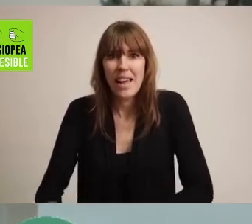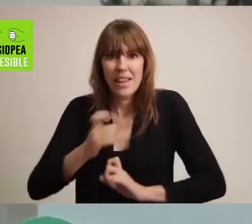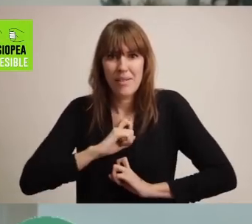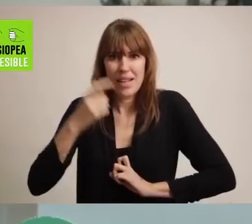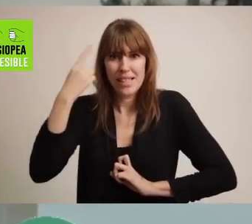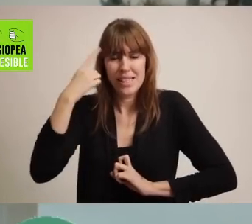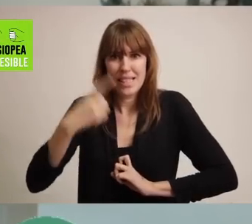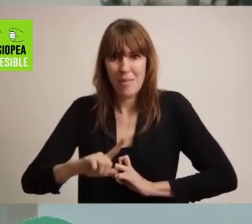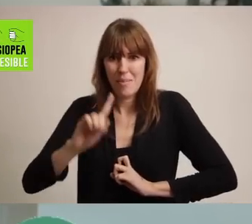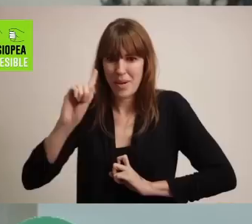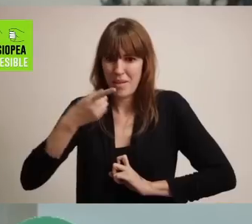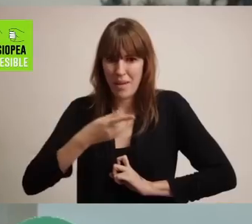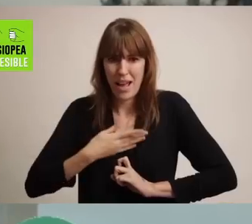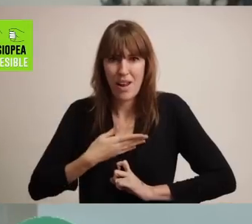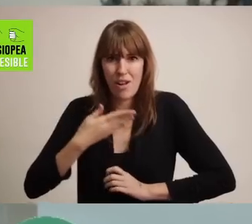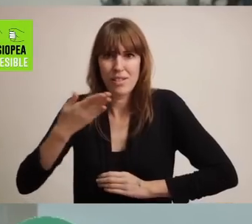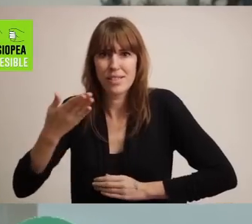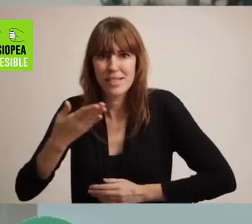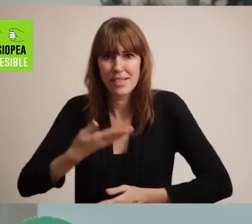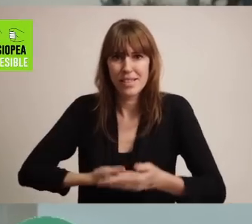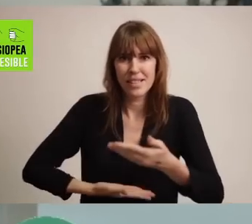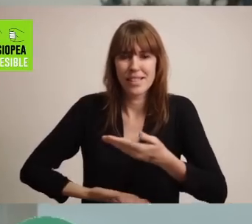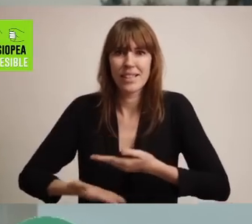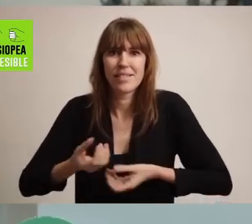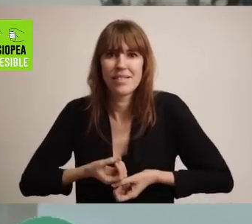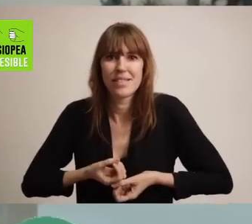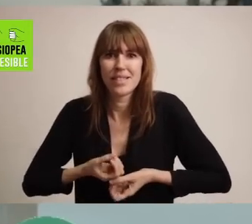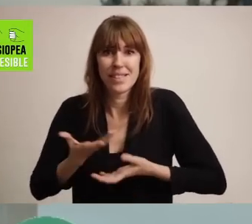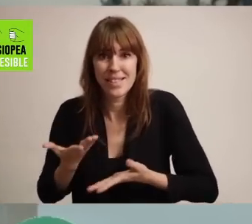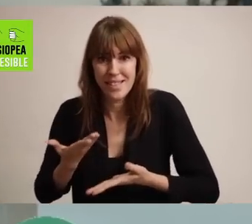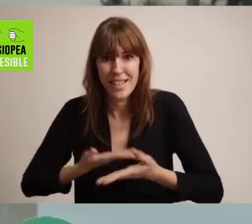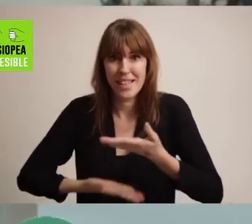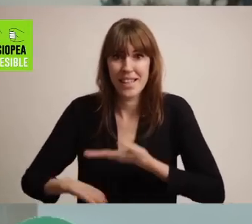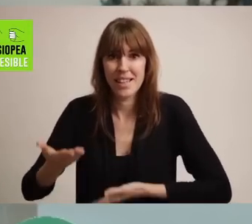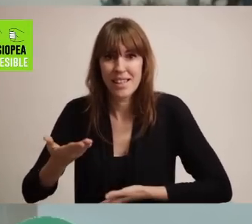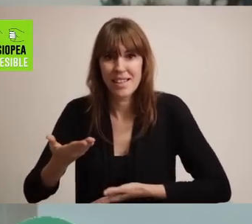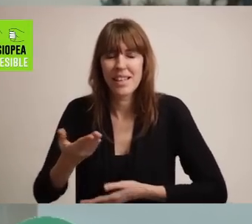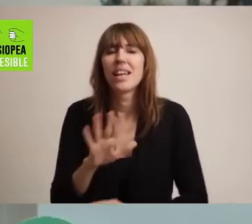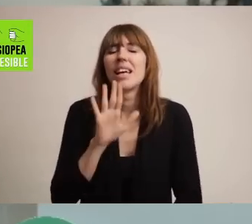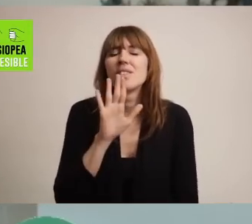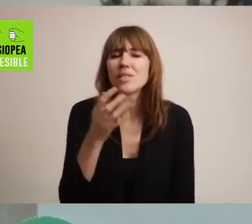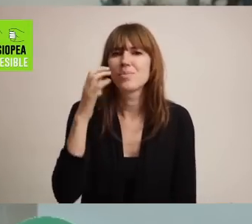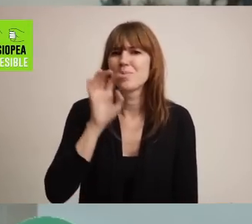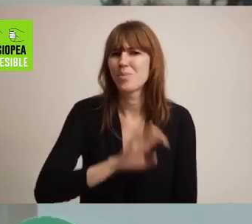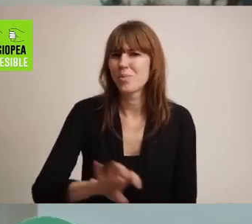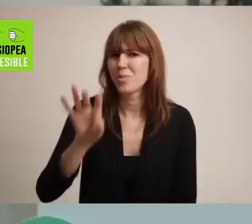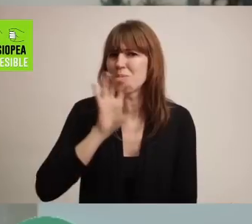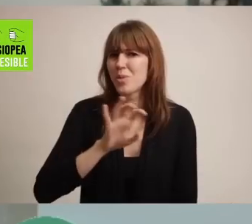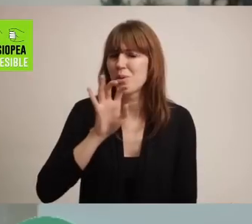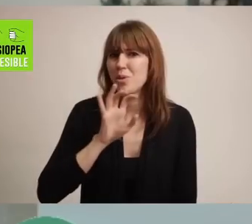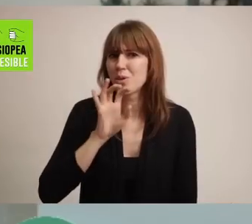tiene que saber dar. Ese es el principio de la generosidad, del intercambio. Y qué curioso que